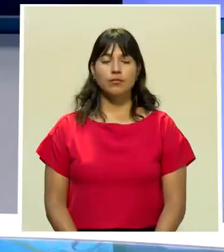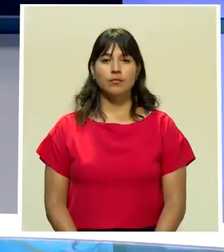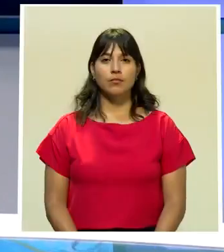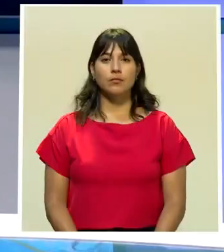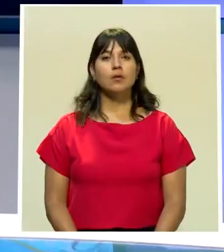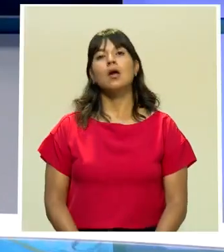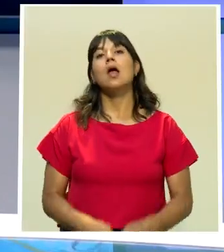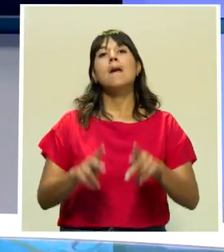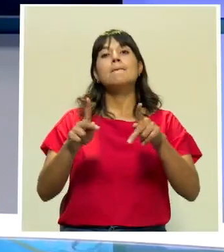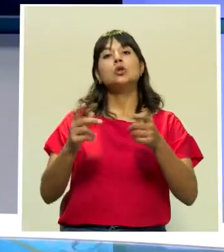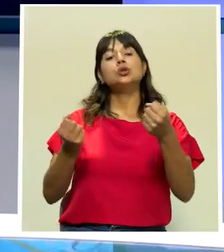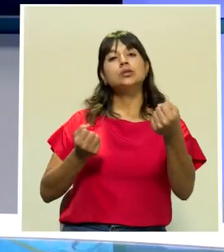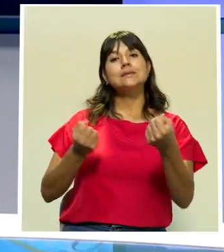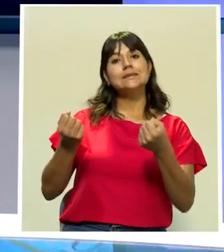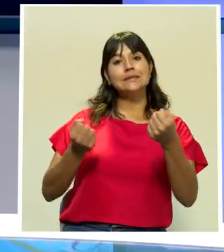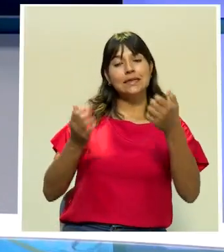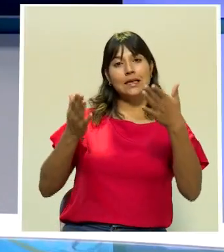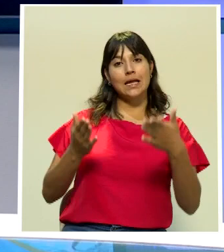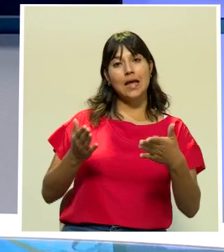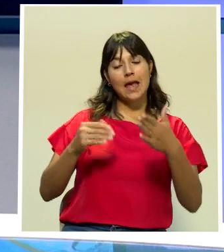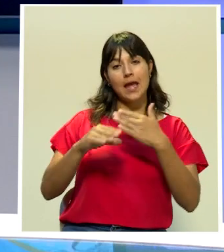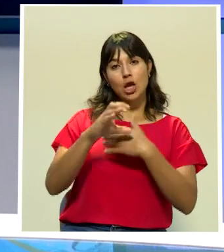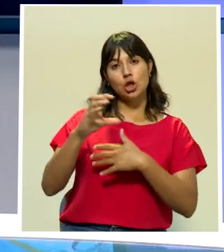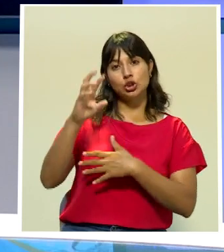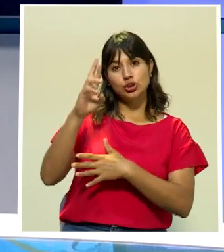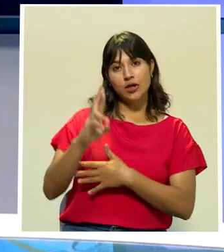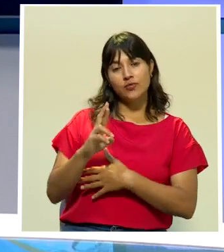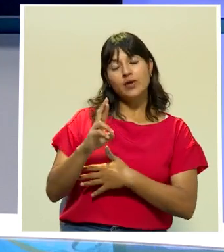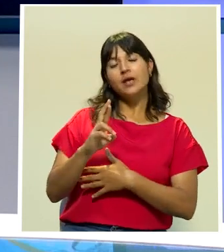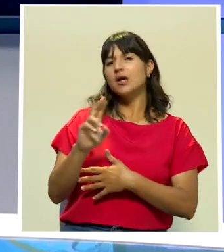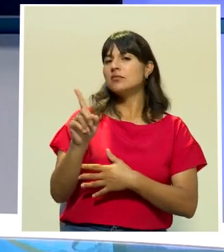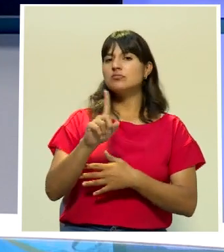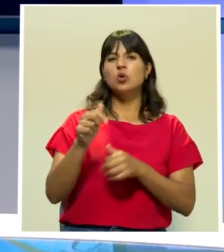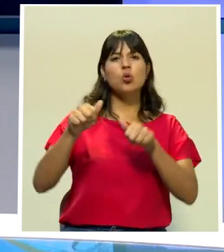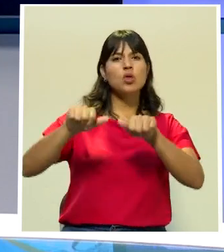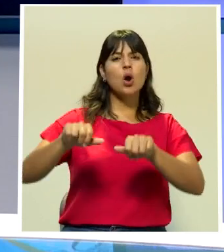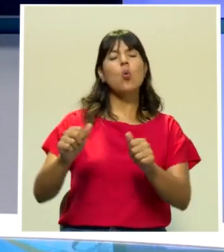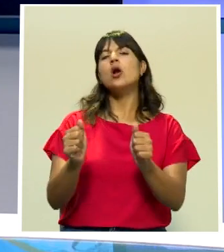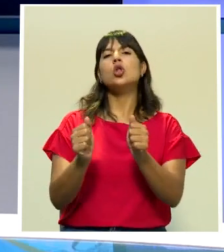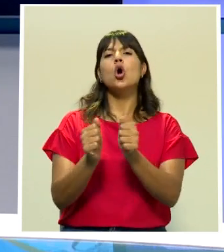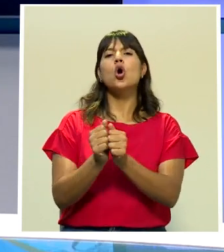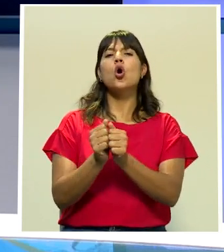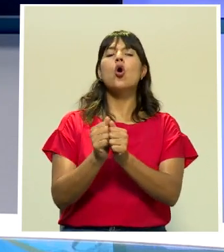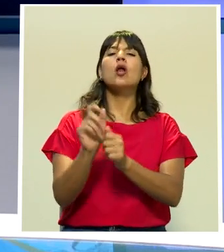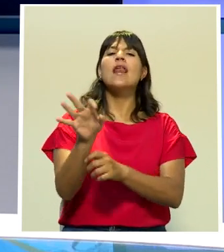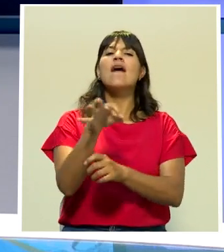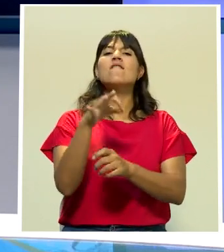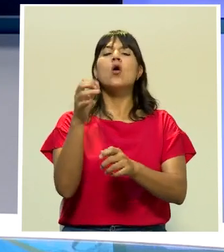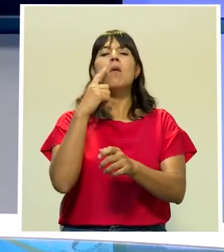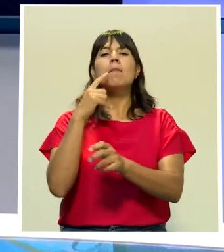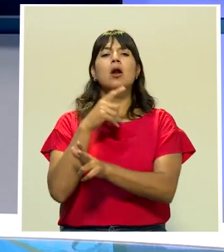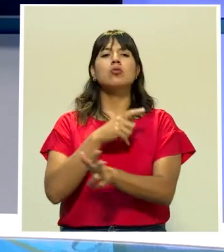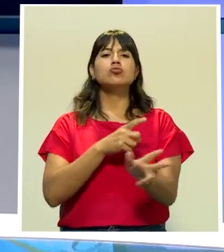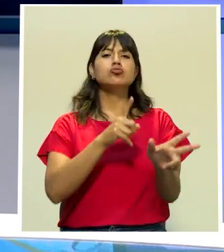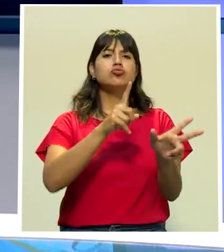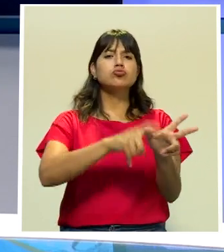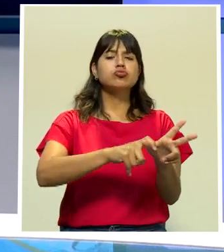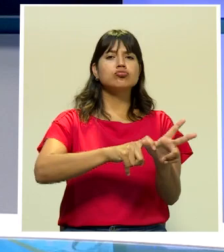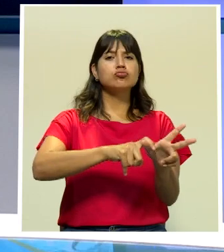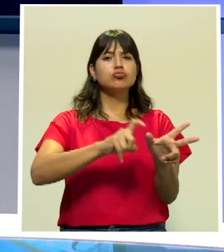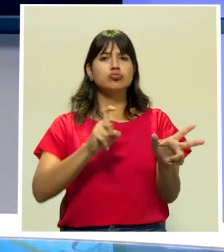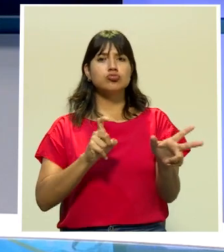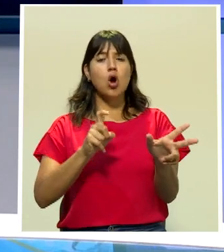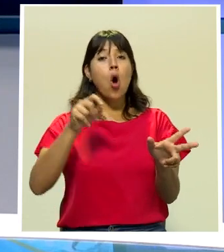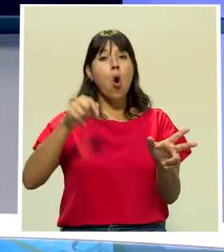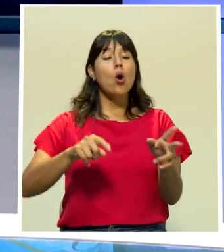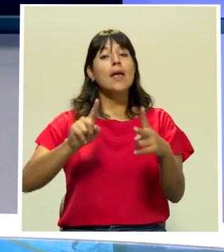Los transportistas de carga costarricense desestiman la medida de enganche y desenganche de carga implementada hoy